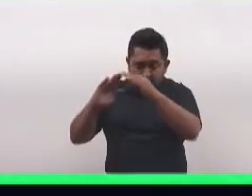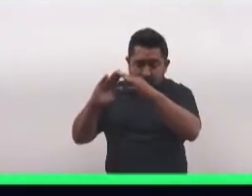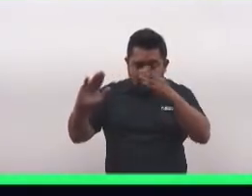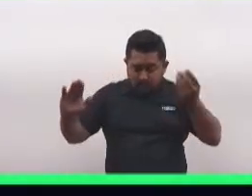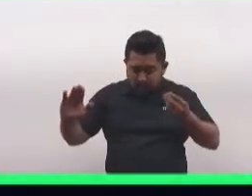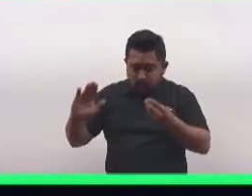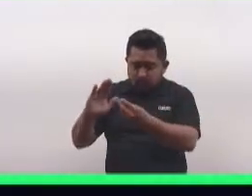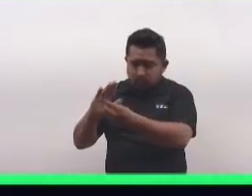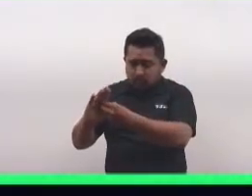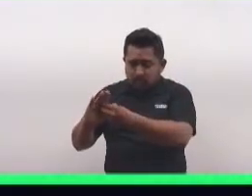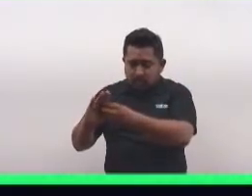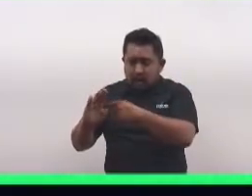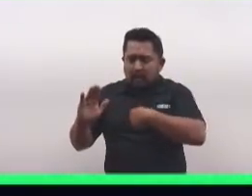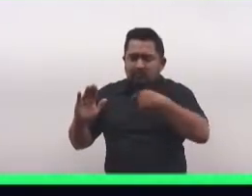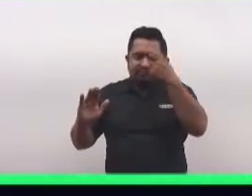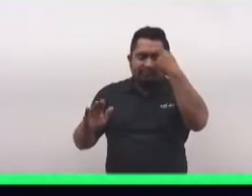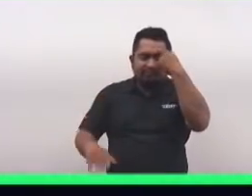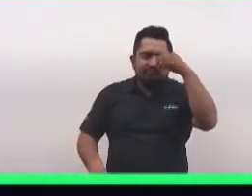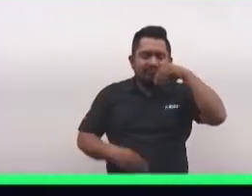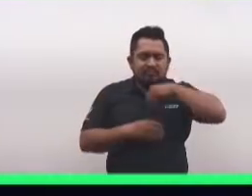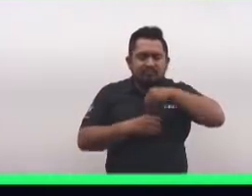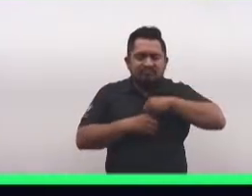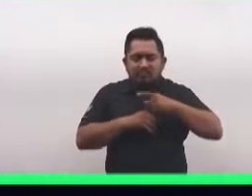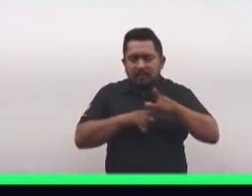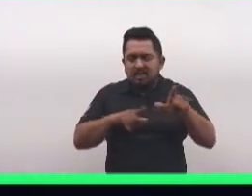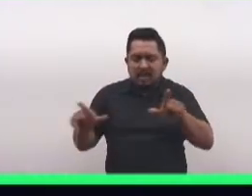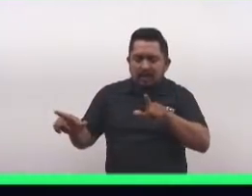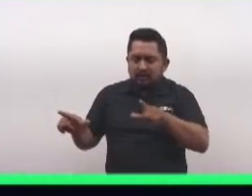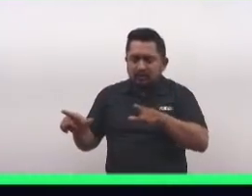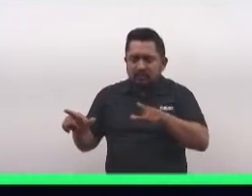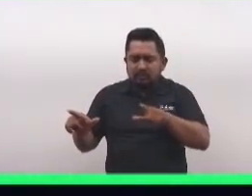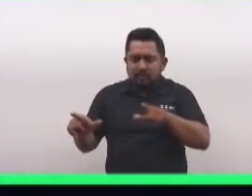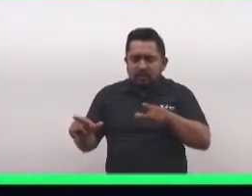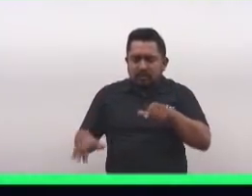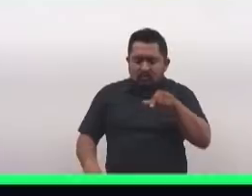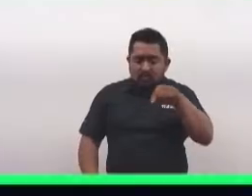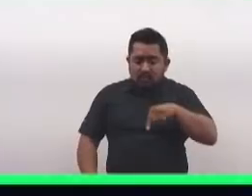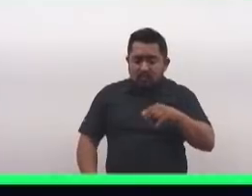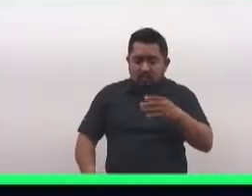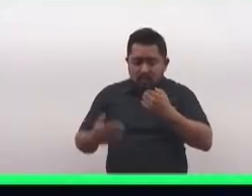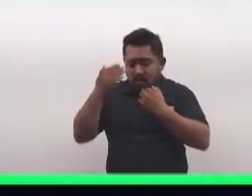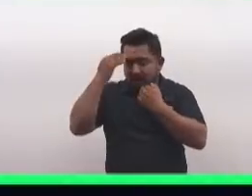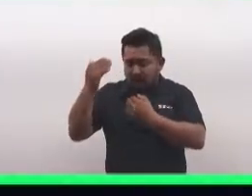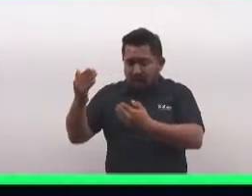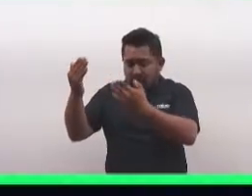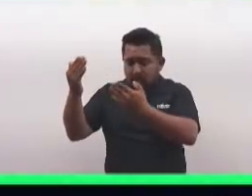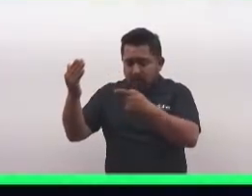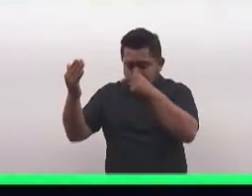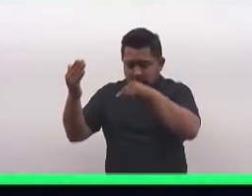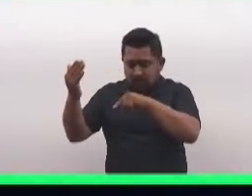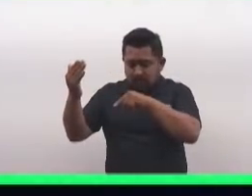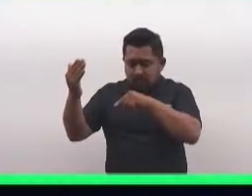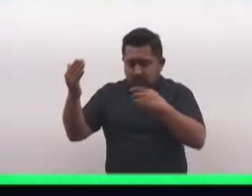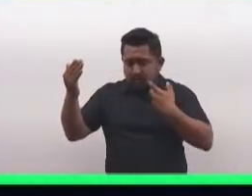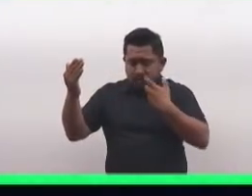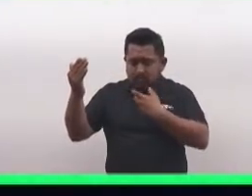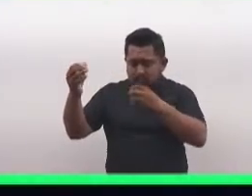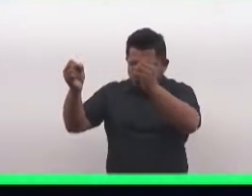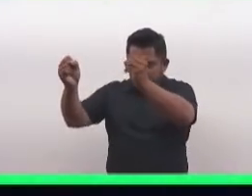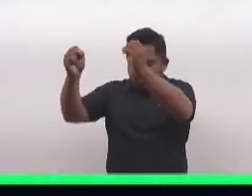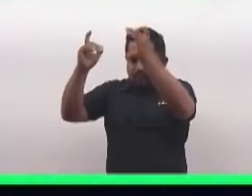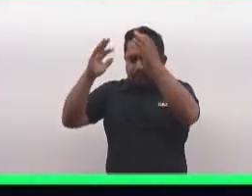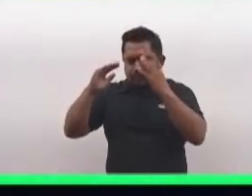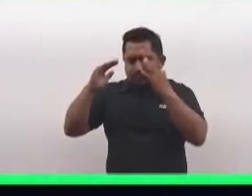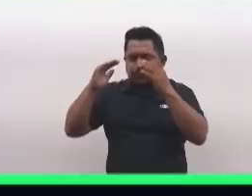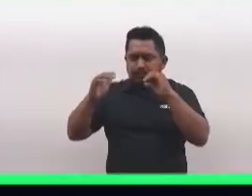convencidos listos para a través de la obediencia activar tu favor sobre